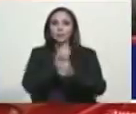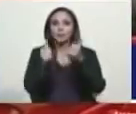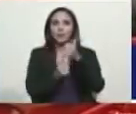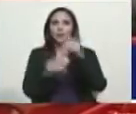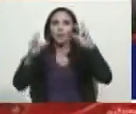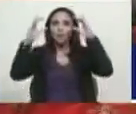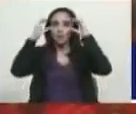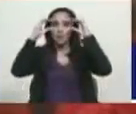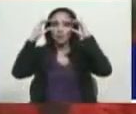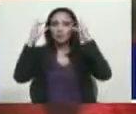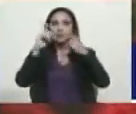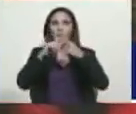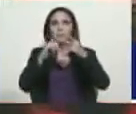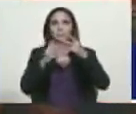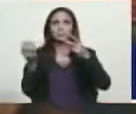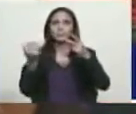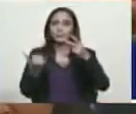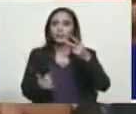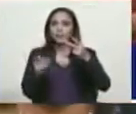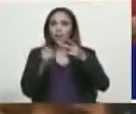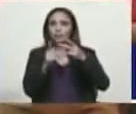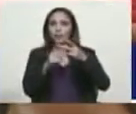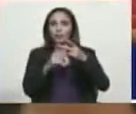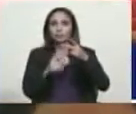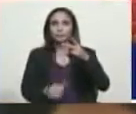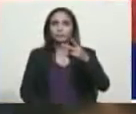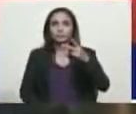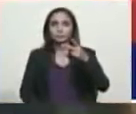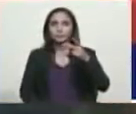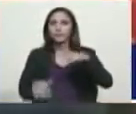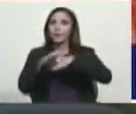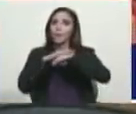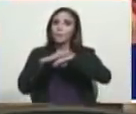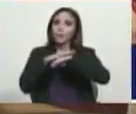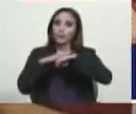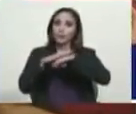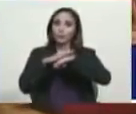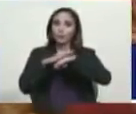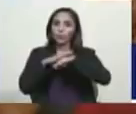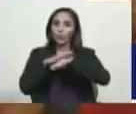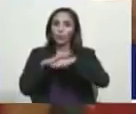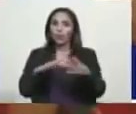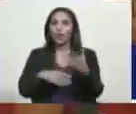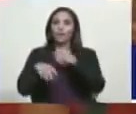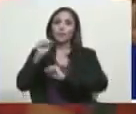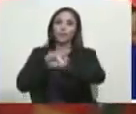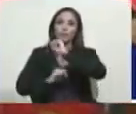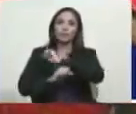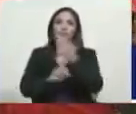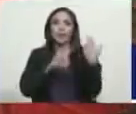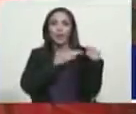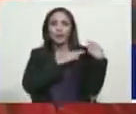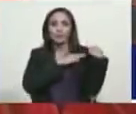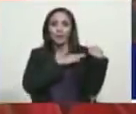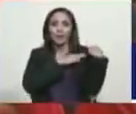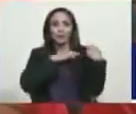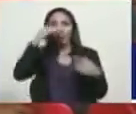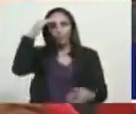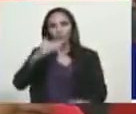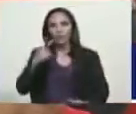Gómez, vicepresidenta ejecutiva, y el ministro del Poder Popular para la Defensa, Vladimir Padrino